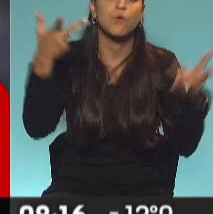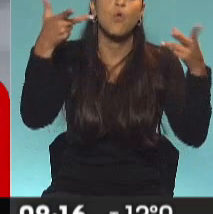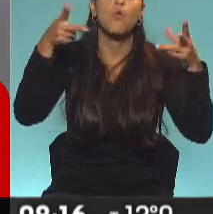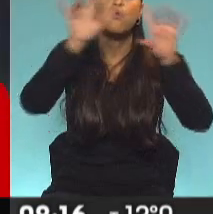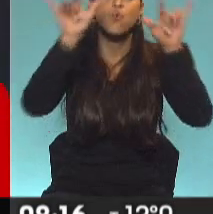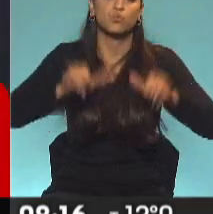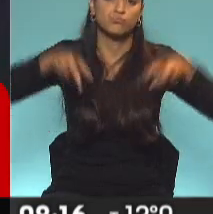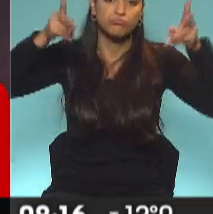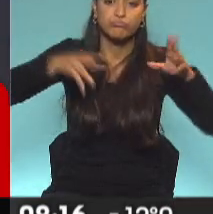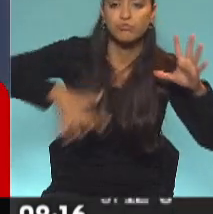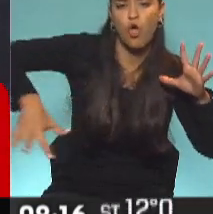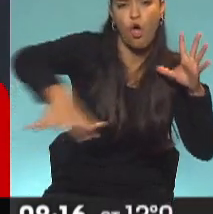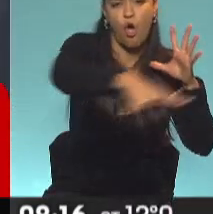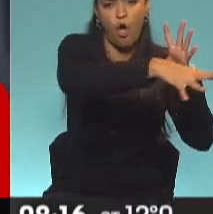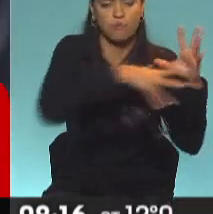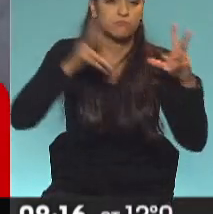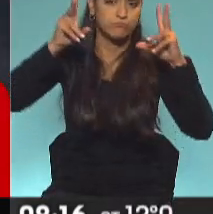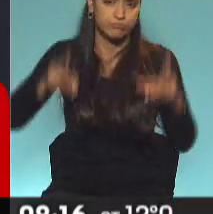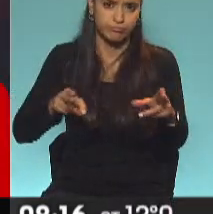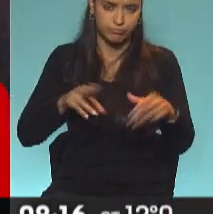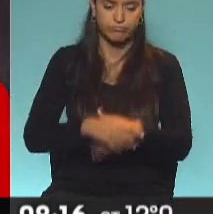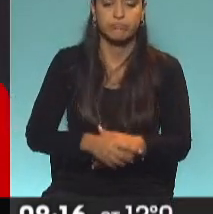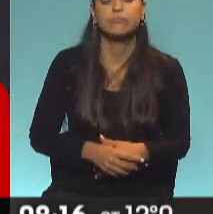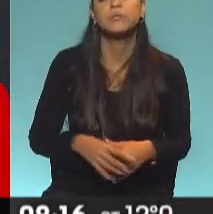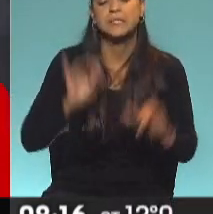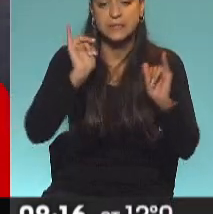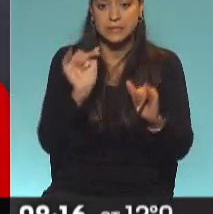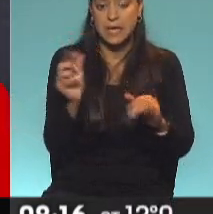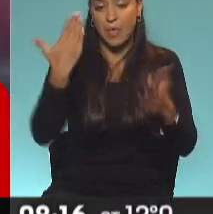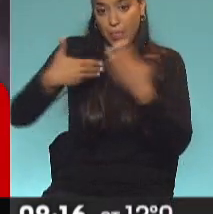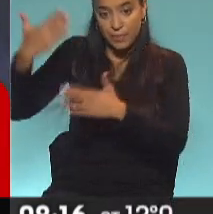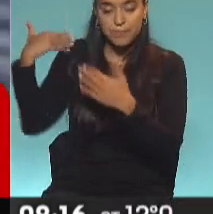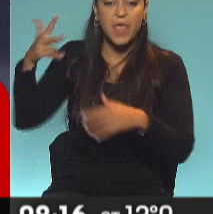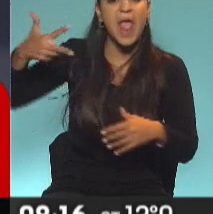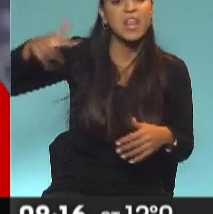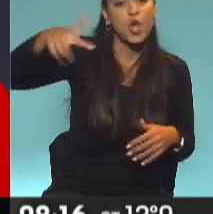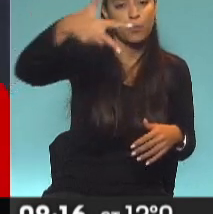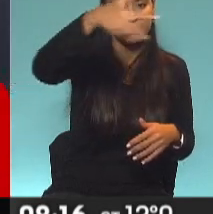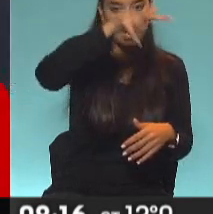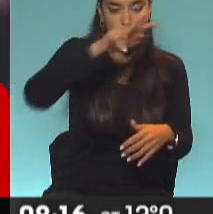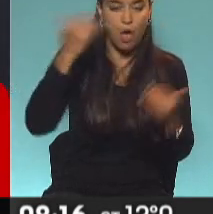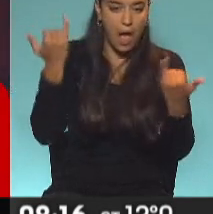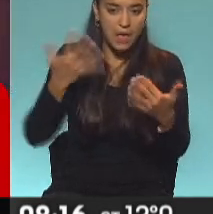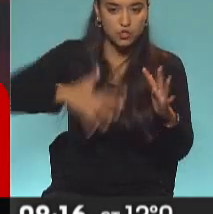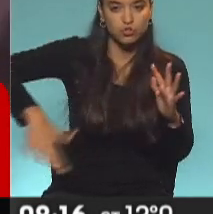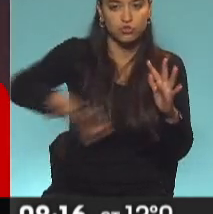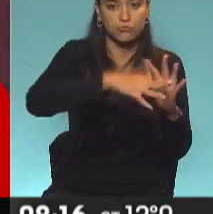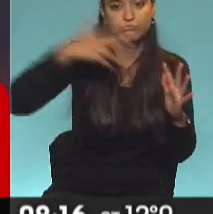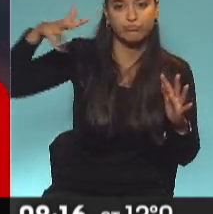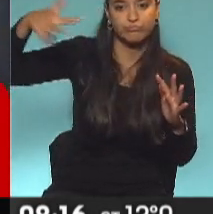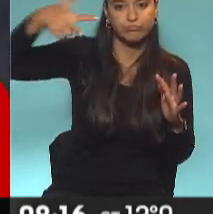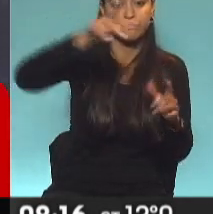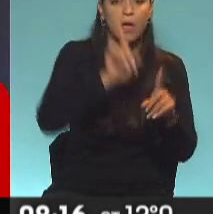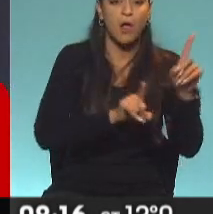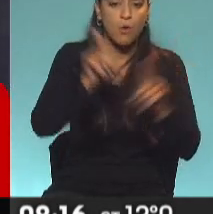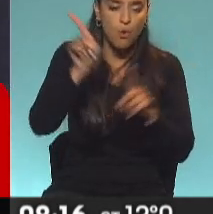toda la zona aledaña al terreno de Guernica. Sí, de hecho ya hace algunos días helicópteros estaban sobrevolando la zona, es más, aquellos que estaban